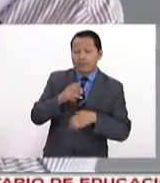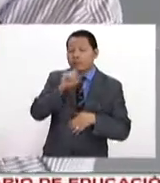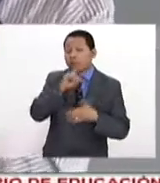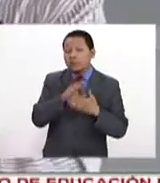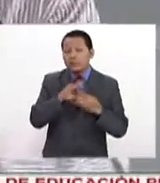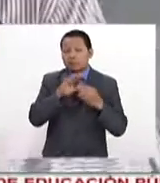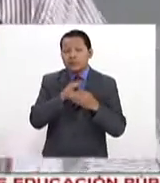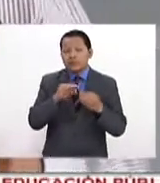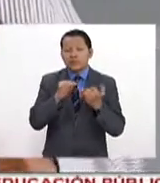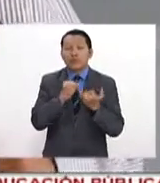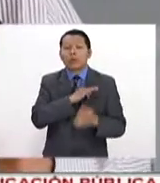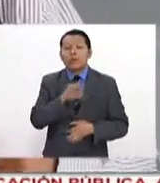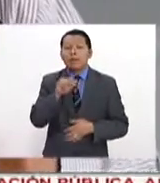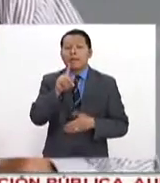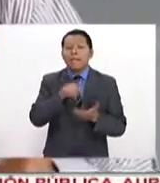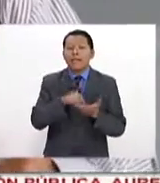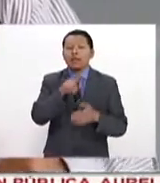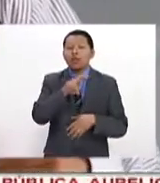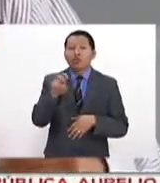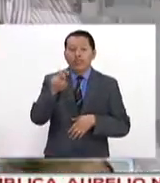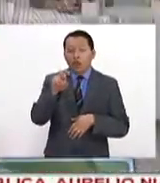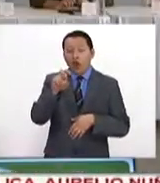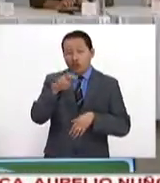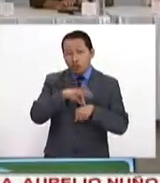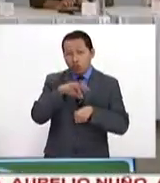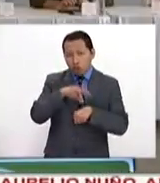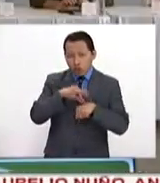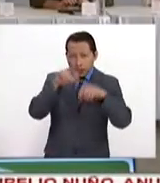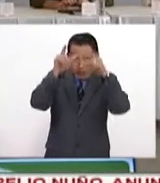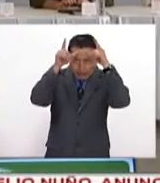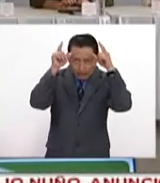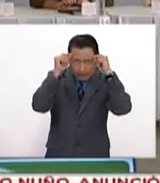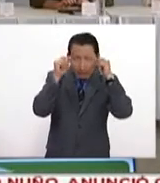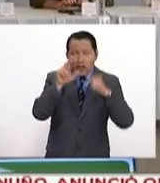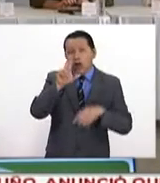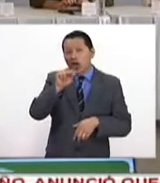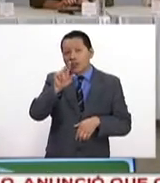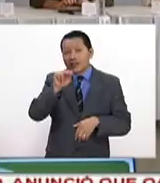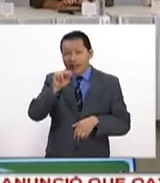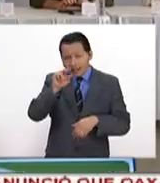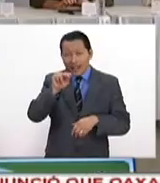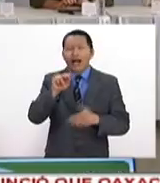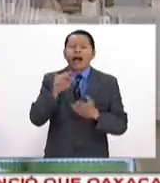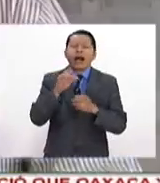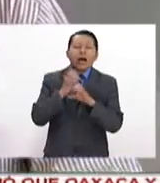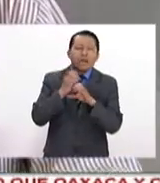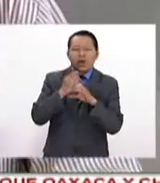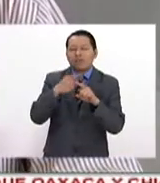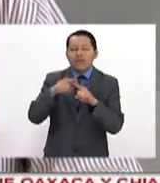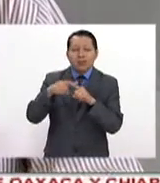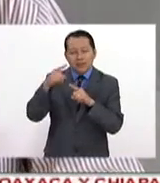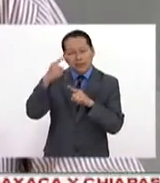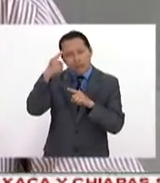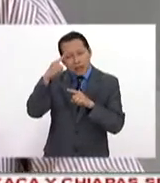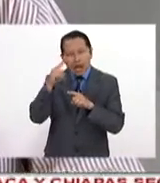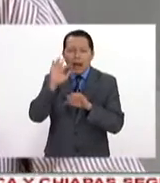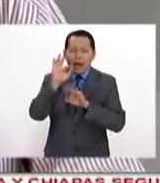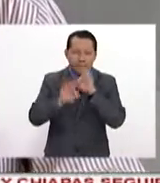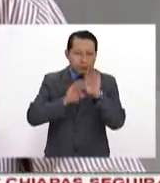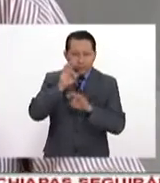enviarán adicionalmente 1.200 médicos y enfermeras, además de 80 unidades médicas móviles, para atender a la